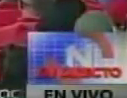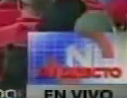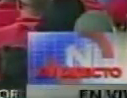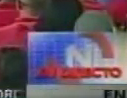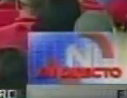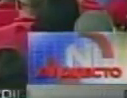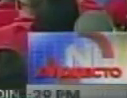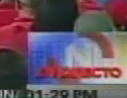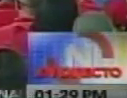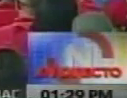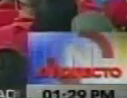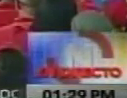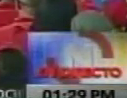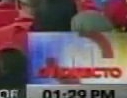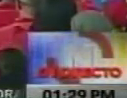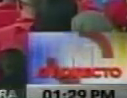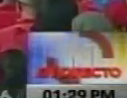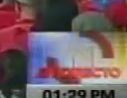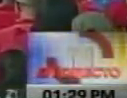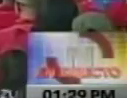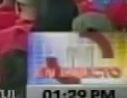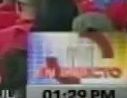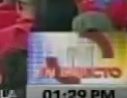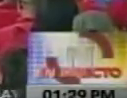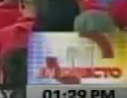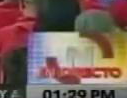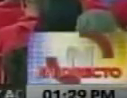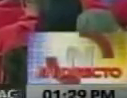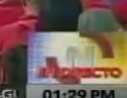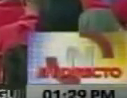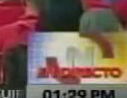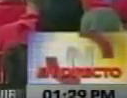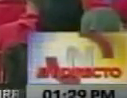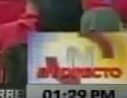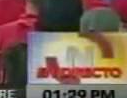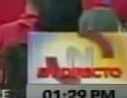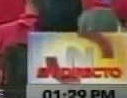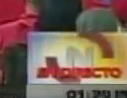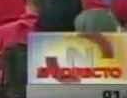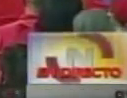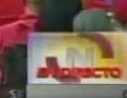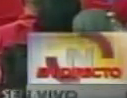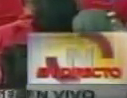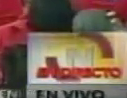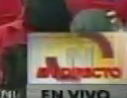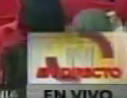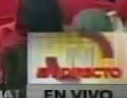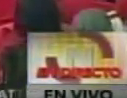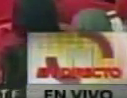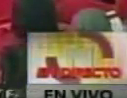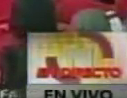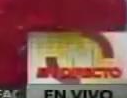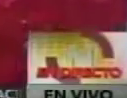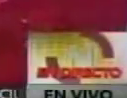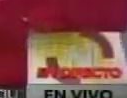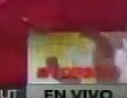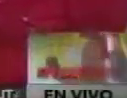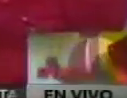Maduro Moros, presidente constitucional de la República Bolivariana de Venezuela.